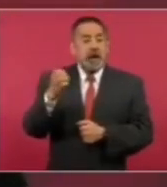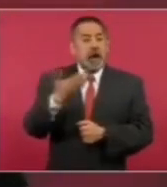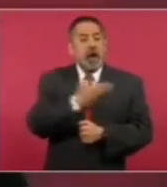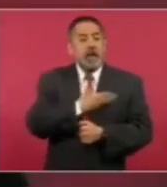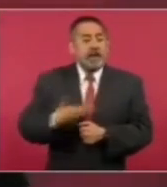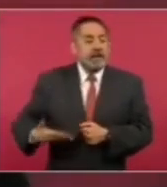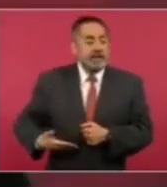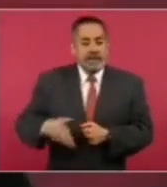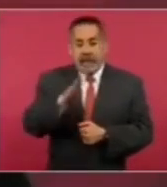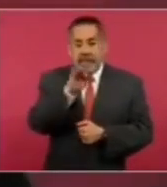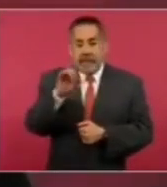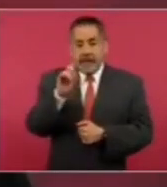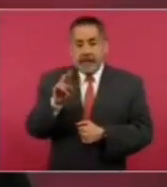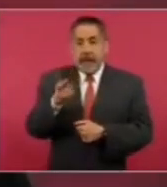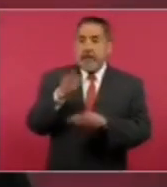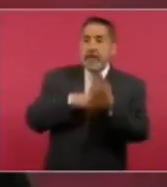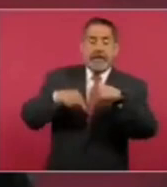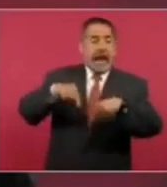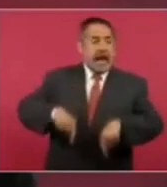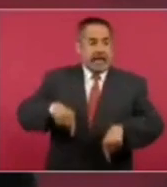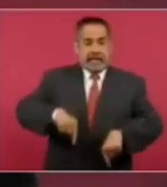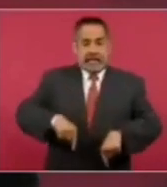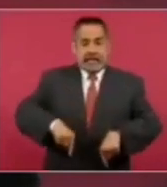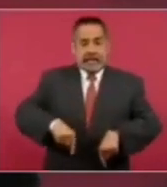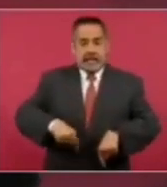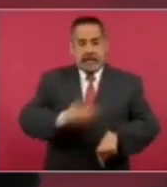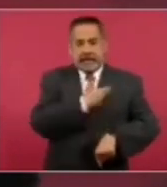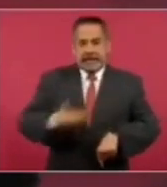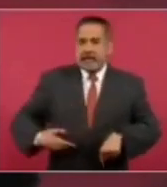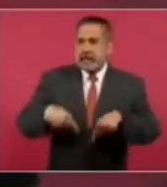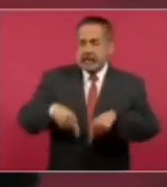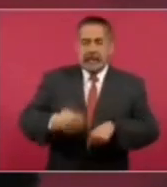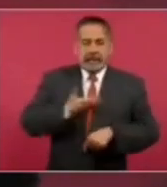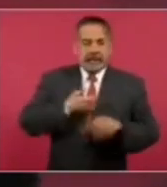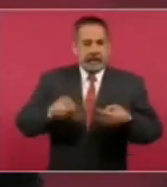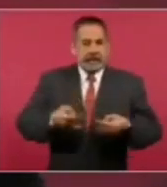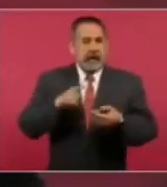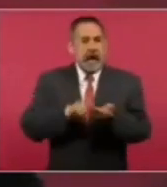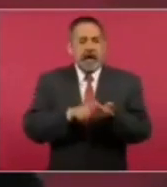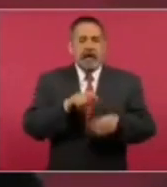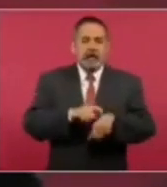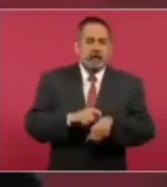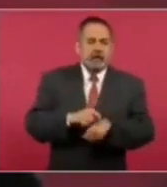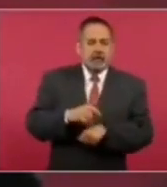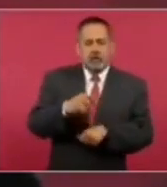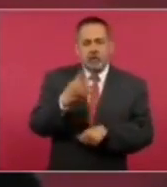biden a Palacio Nacional a las 16:15 horas